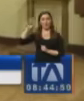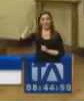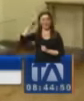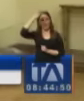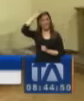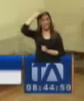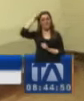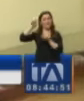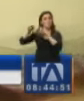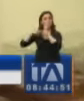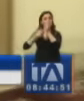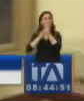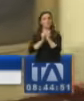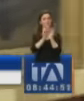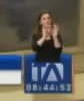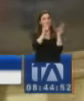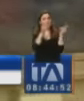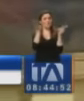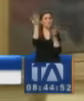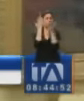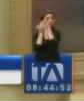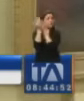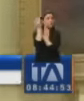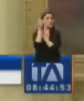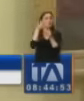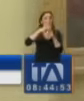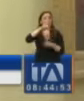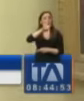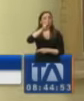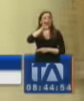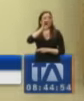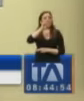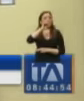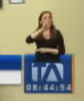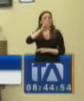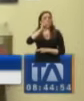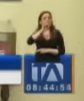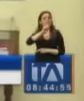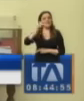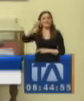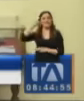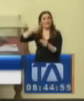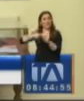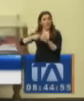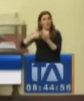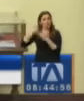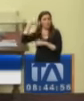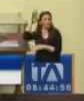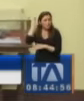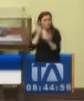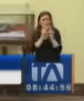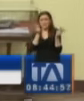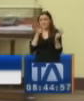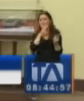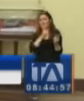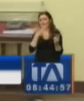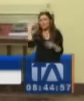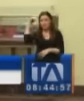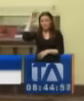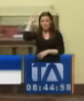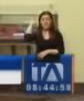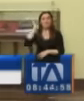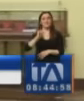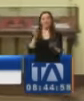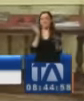Las Primicias de Quito. Sí, Las Primicias de Quito y otros periódicos que hace mucho tiempo que dejaron de